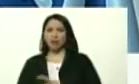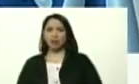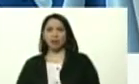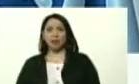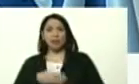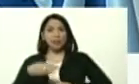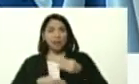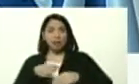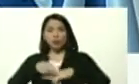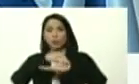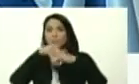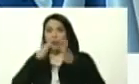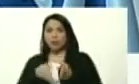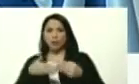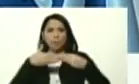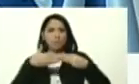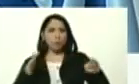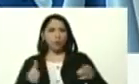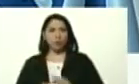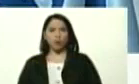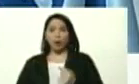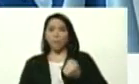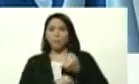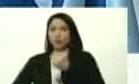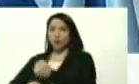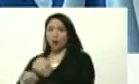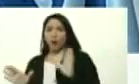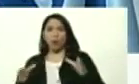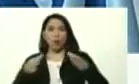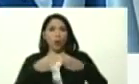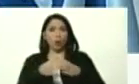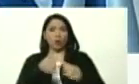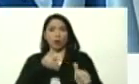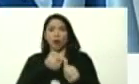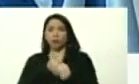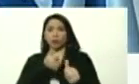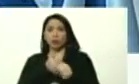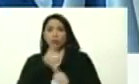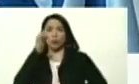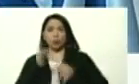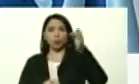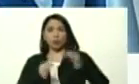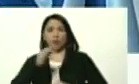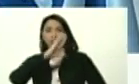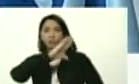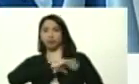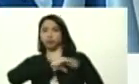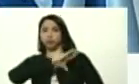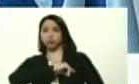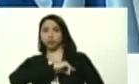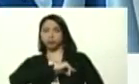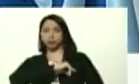hecho el Ministerio Público, apoyado por el órgano auxiliar de justicia, que en este caso ha sido el 6CPC,